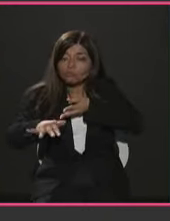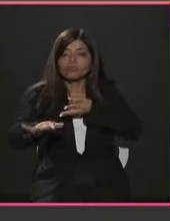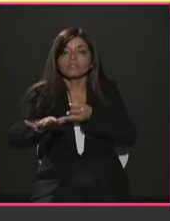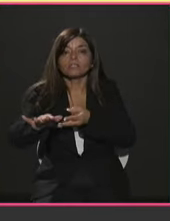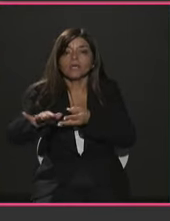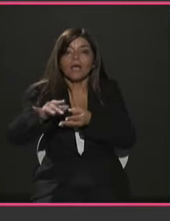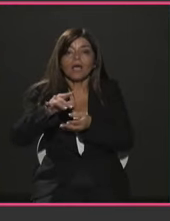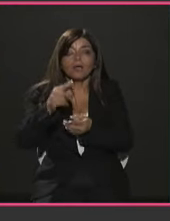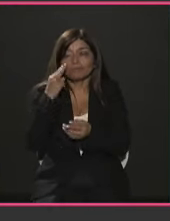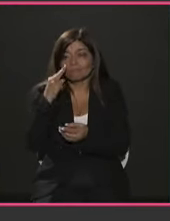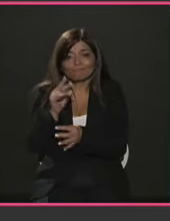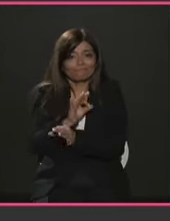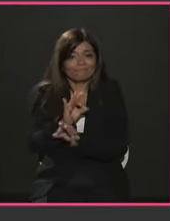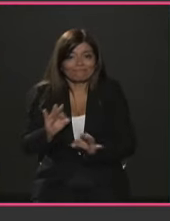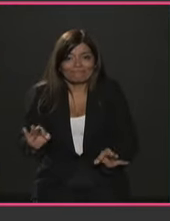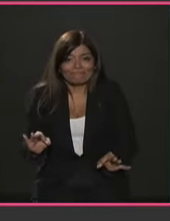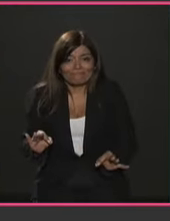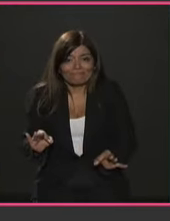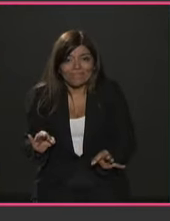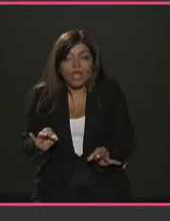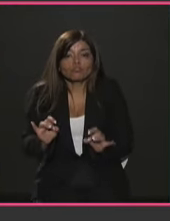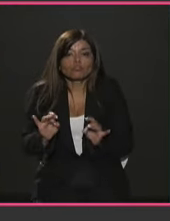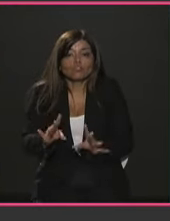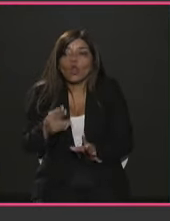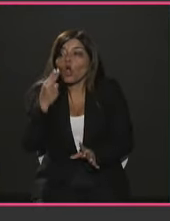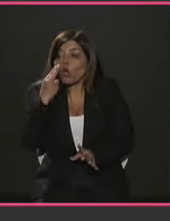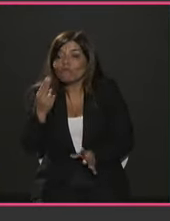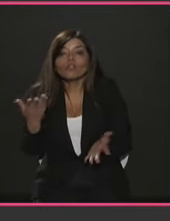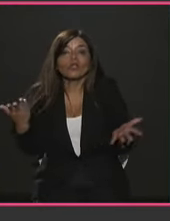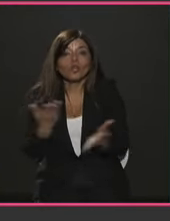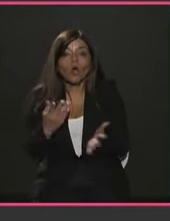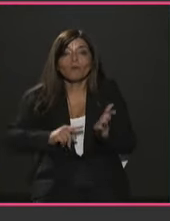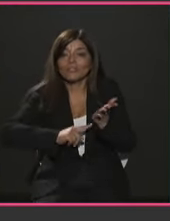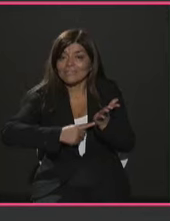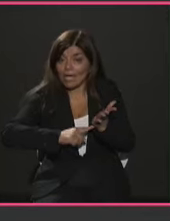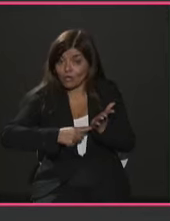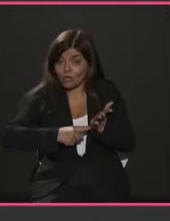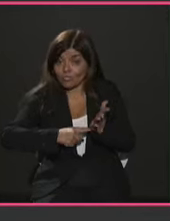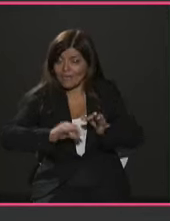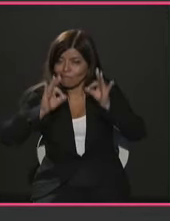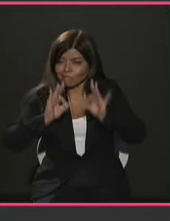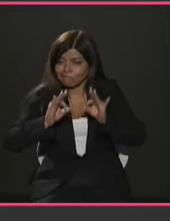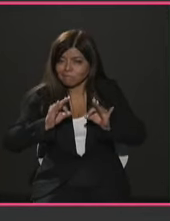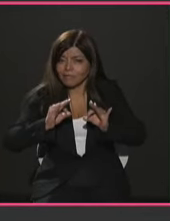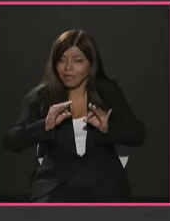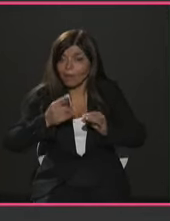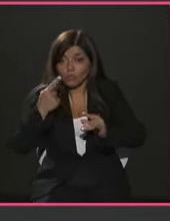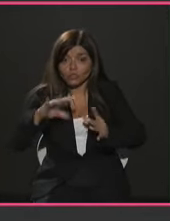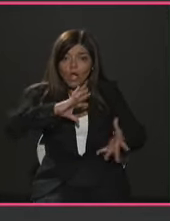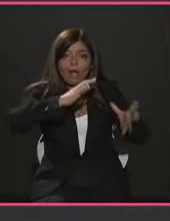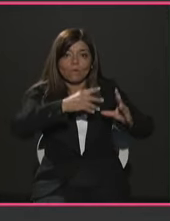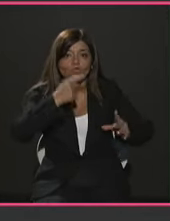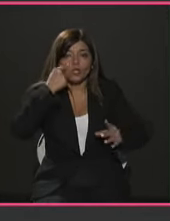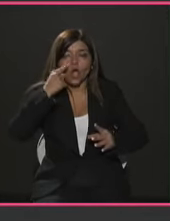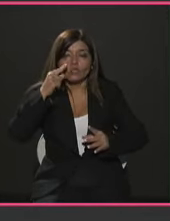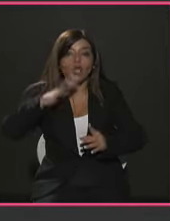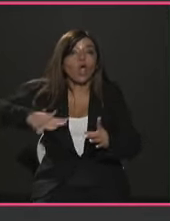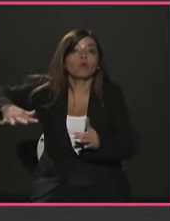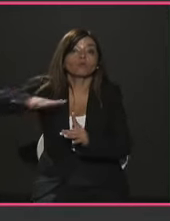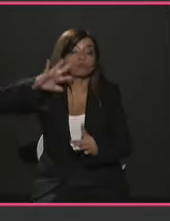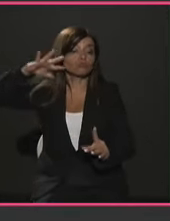la atmósfera y jamás lo vamos a ver sin el uso de tecnología específica pero no ha habido grandes avances en las tecnologías de todo el mundo con imágenes